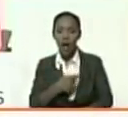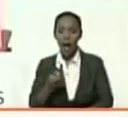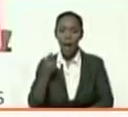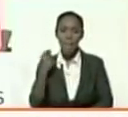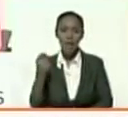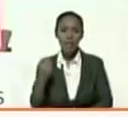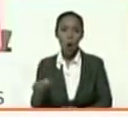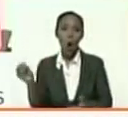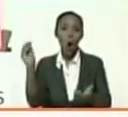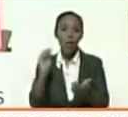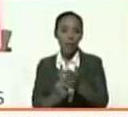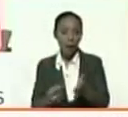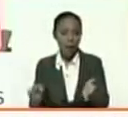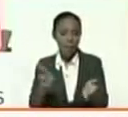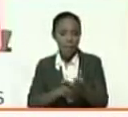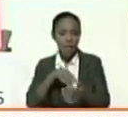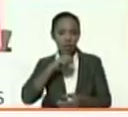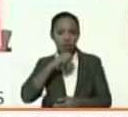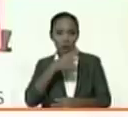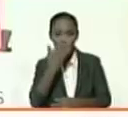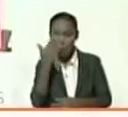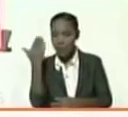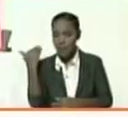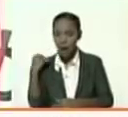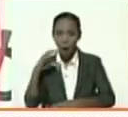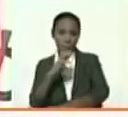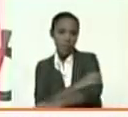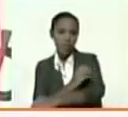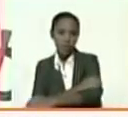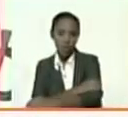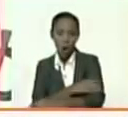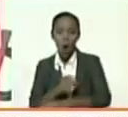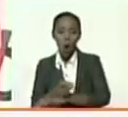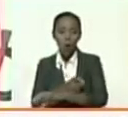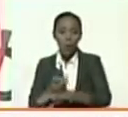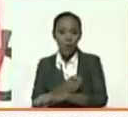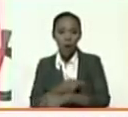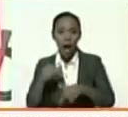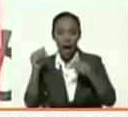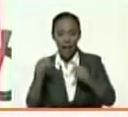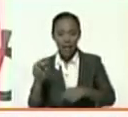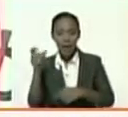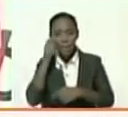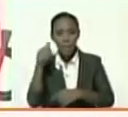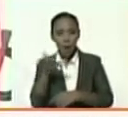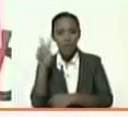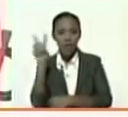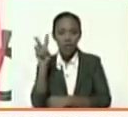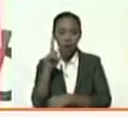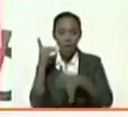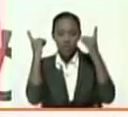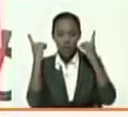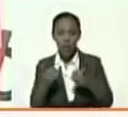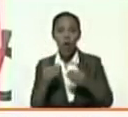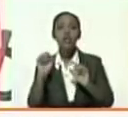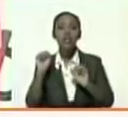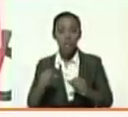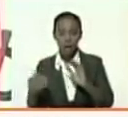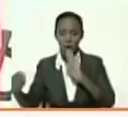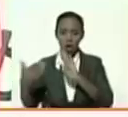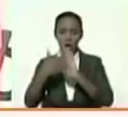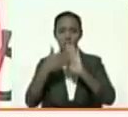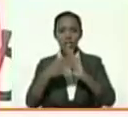al pasado que gobierna aquí la Cuarta República. Ya aquí el pueblo de Venezuela decidió su destino. ¿Con todos los contratiempos? Sí,